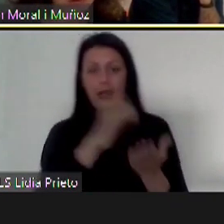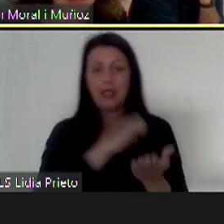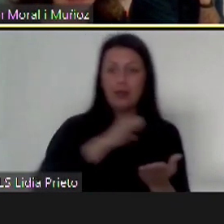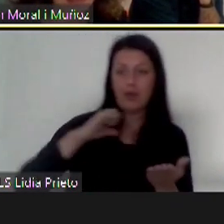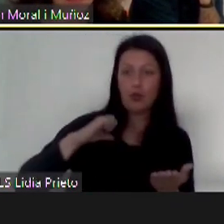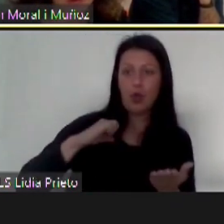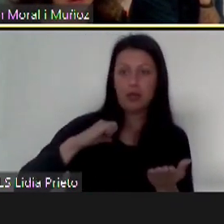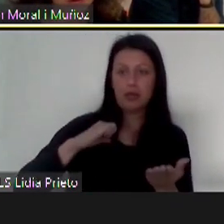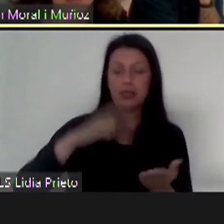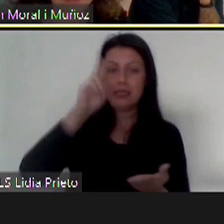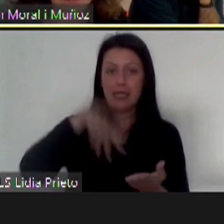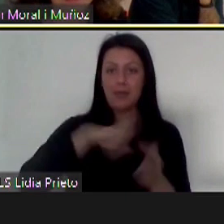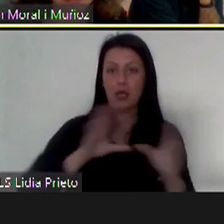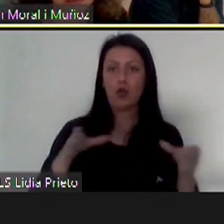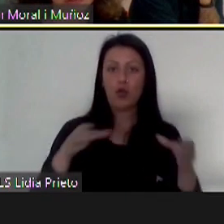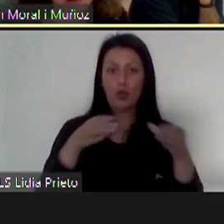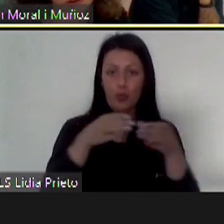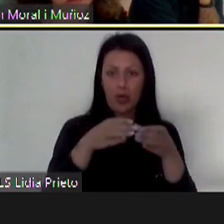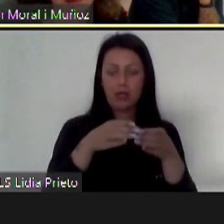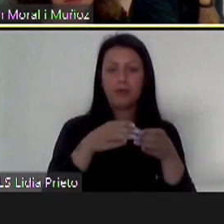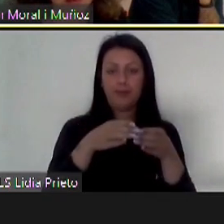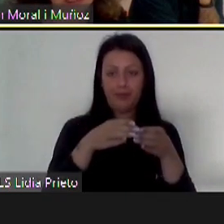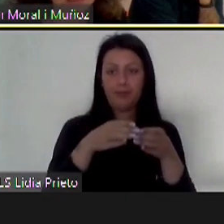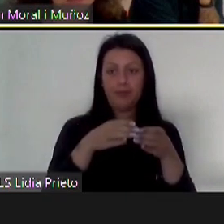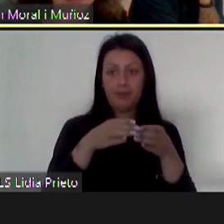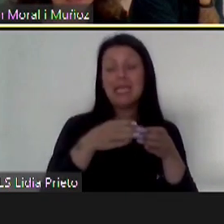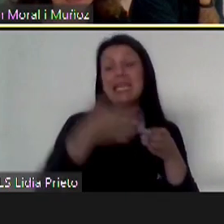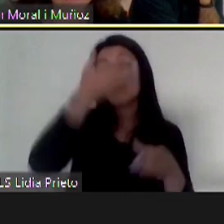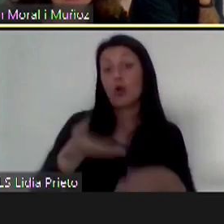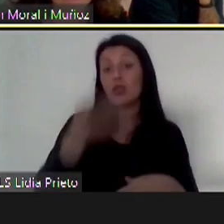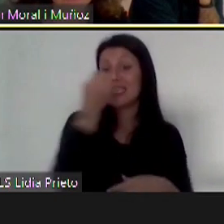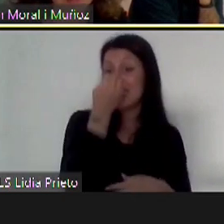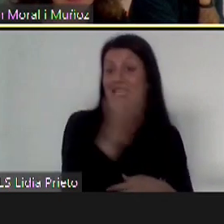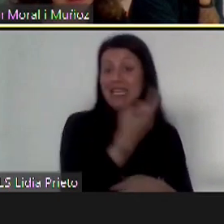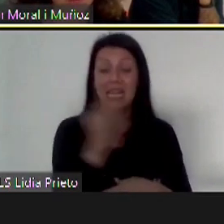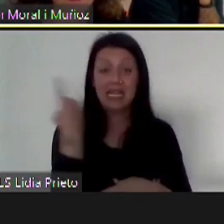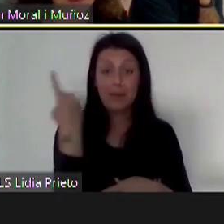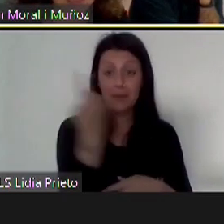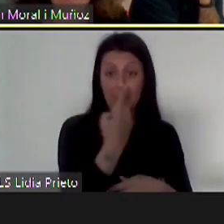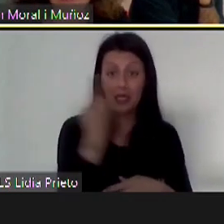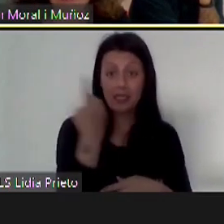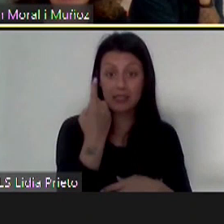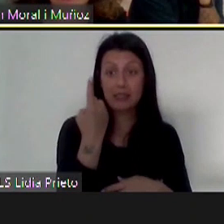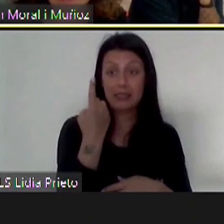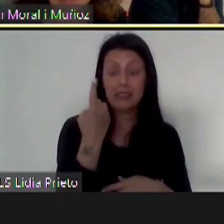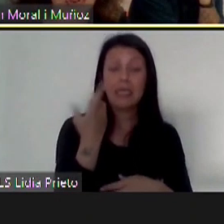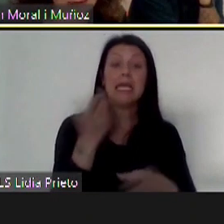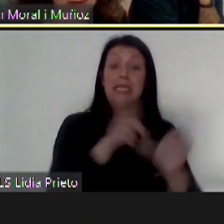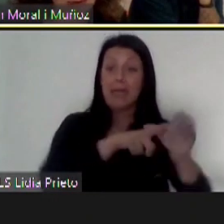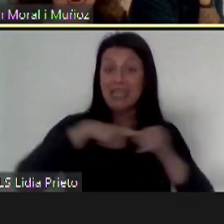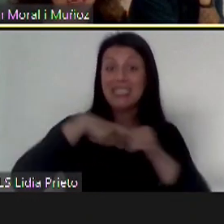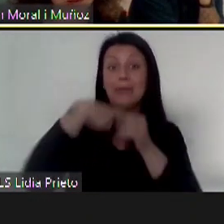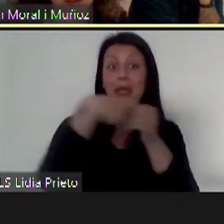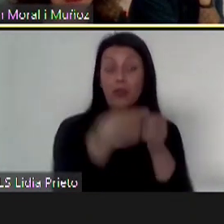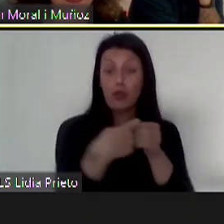la persona, pero otra dimensión, y sobre todo la más importante, de la capacidad de funcionamiento y la participación que